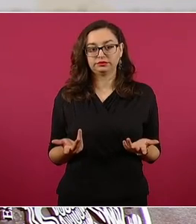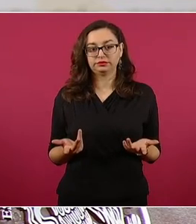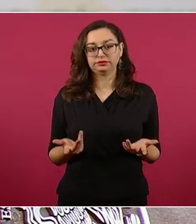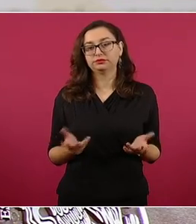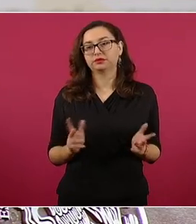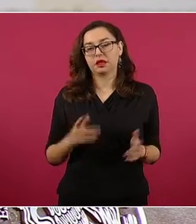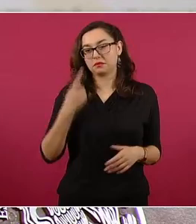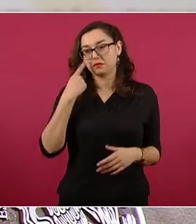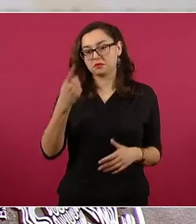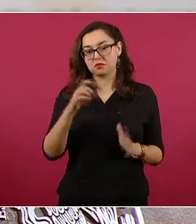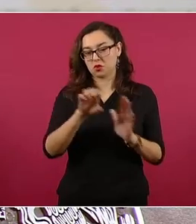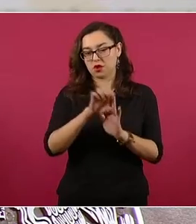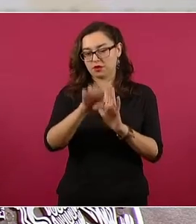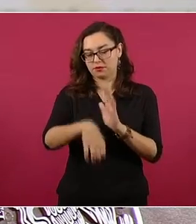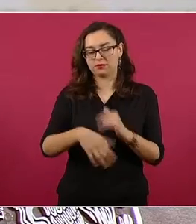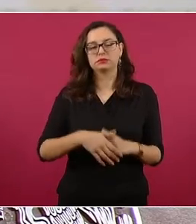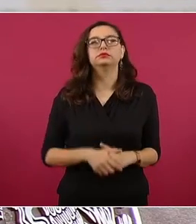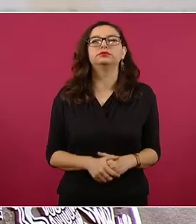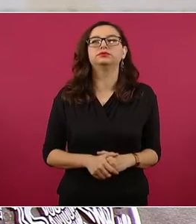leche,